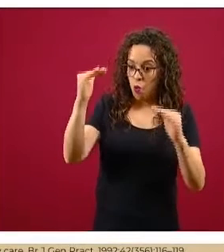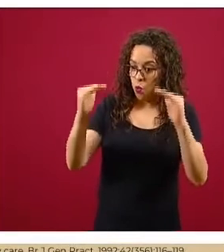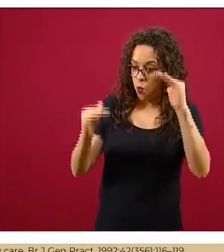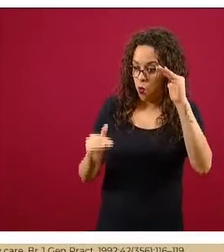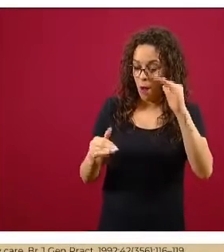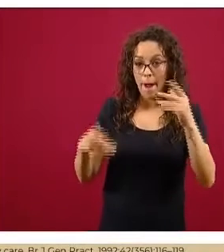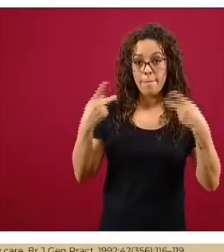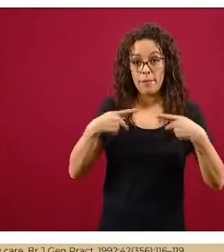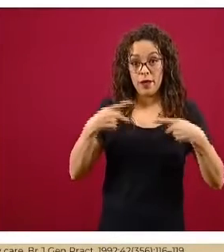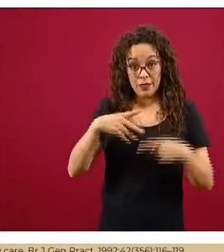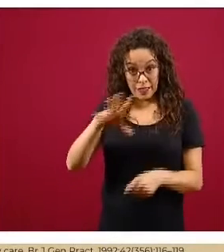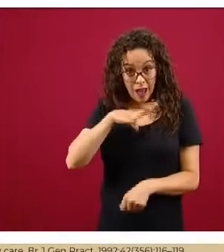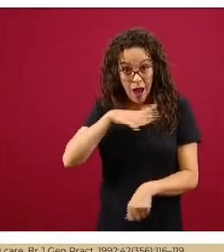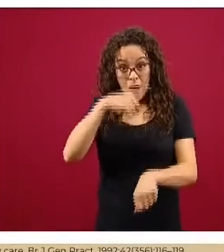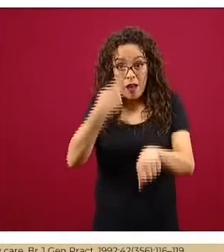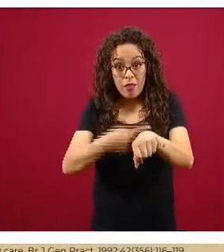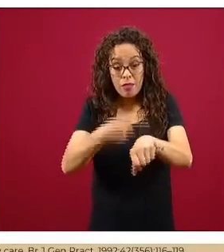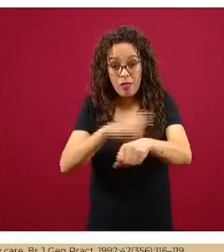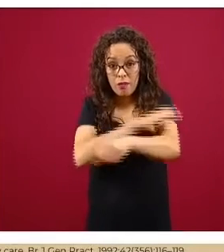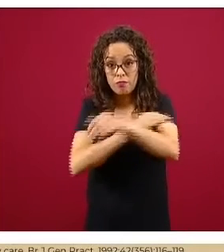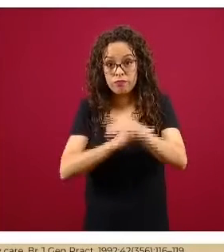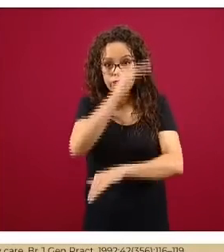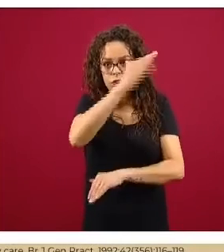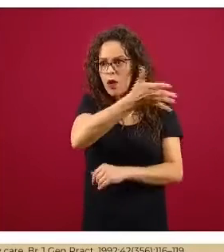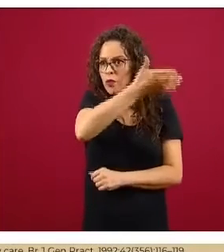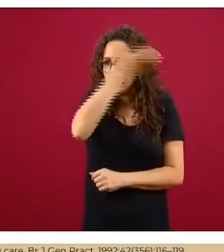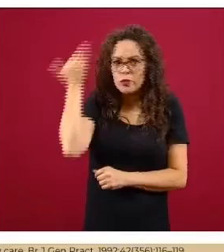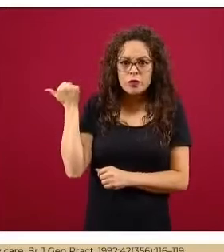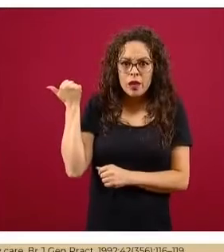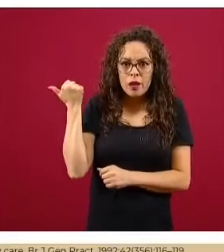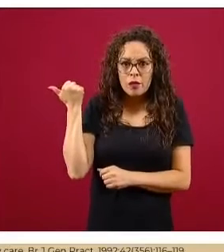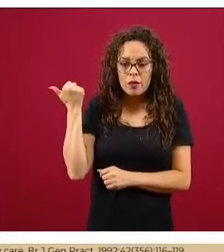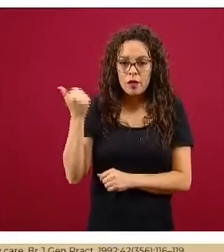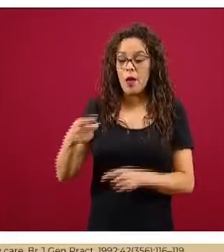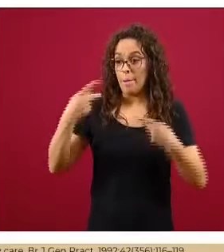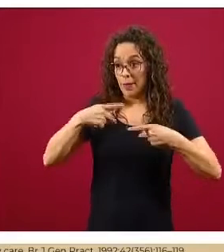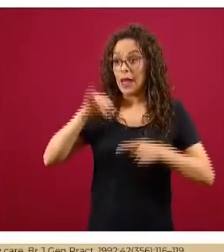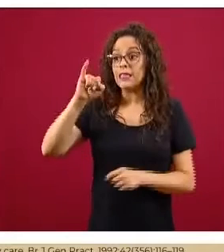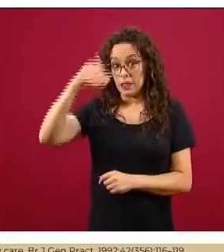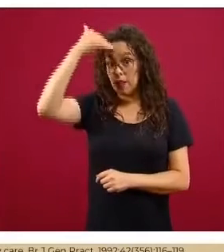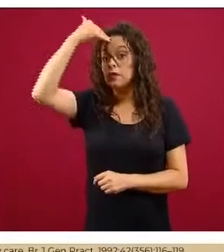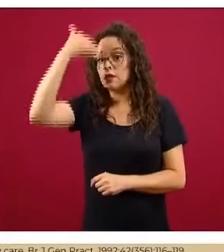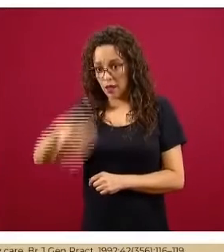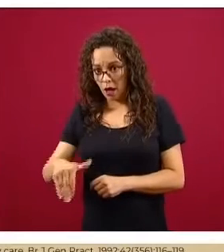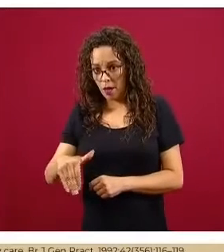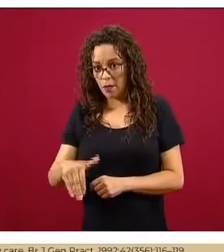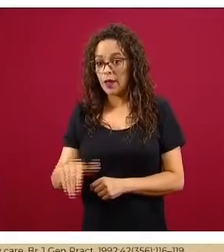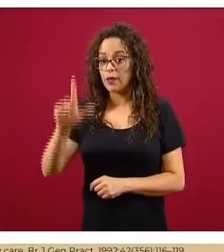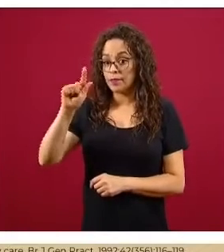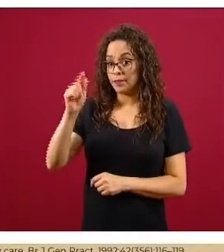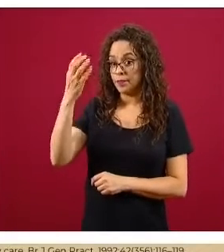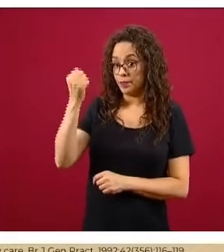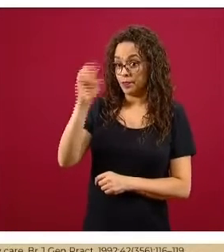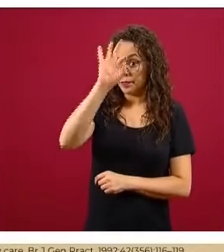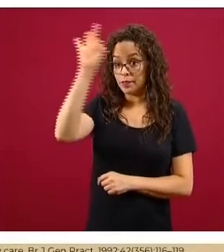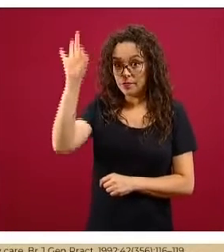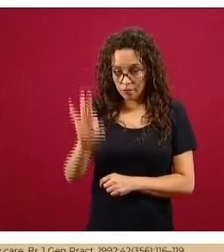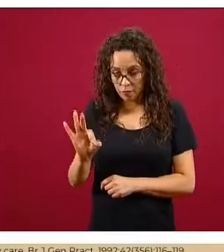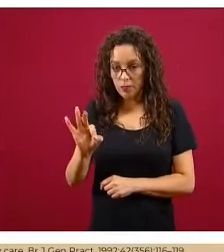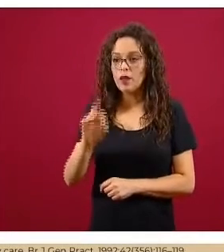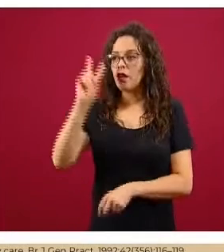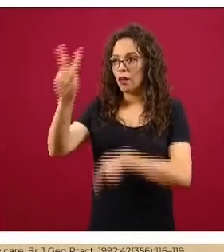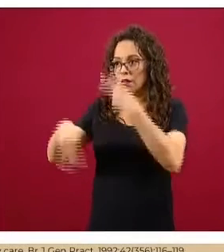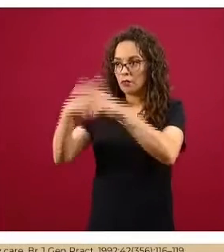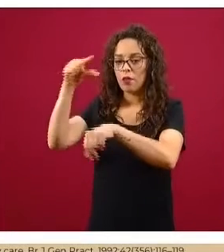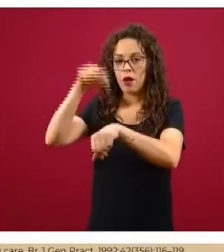hipertensión, no se conocen hipertensos. De los que se conocen hipertensos, solamente el 79% de ellos recibe